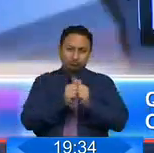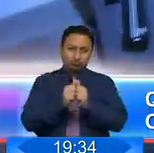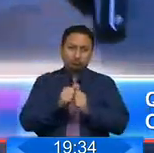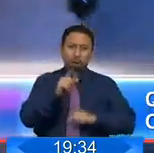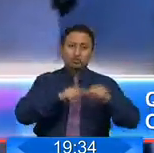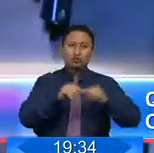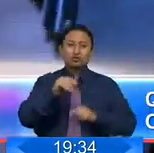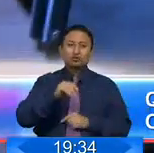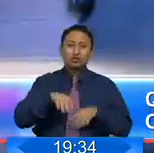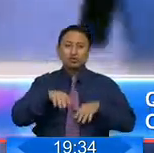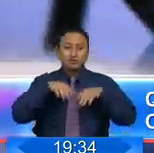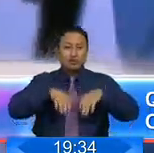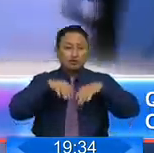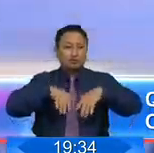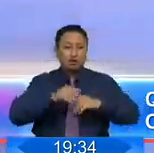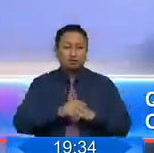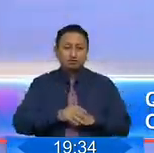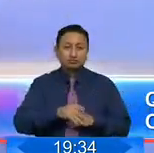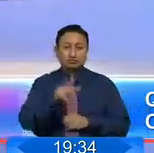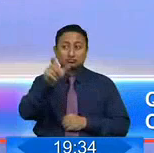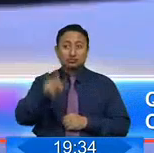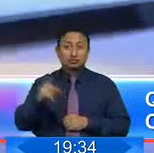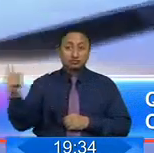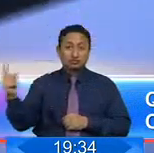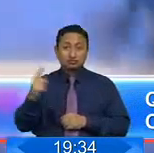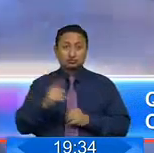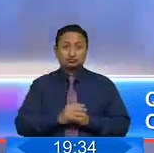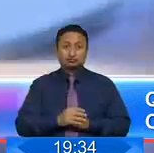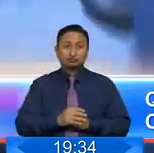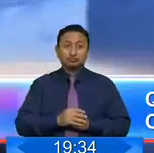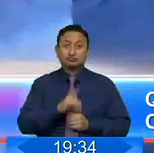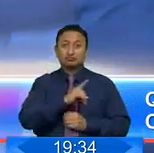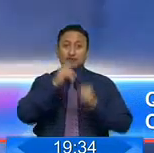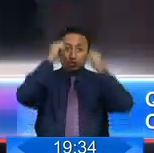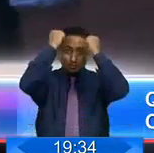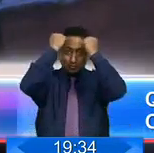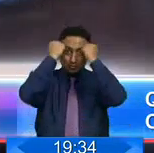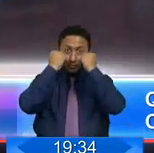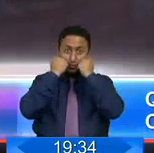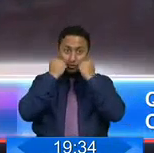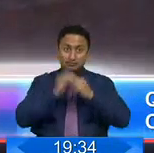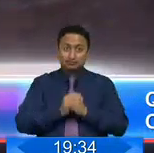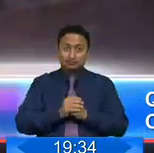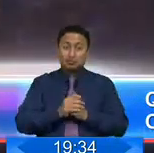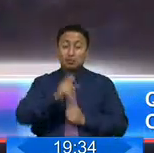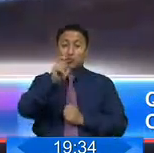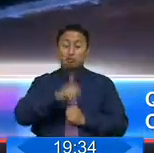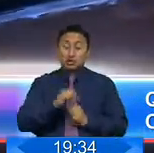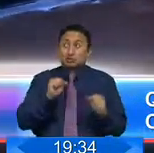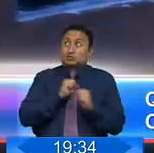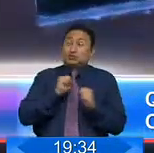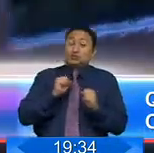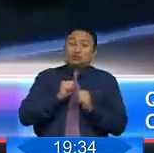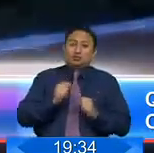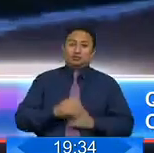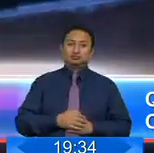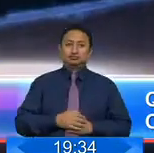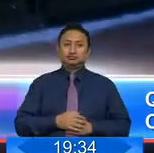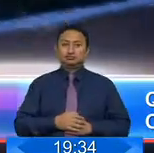sus ladridos advertían de la presencia de extraños encapuchados que a más de uno les pusieron en apuros.